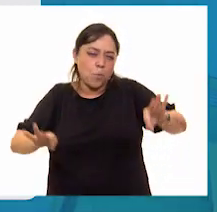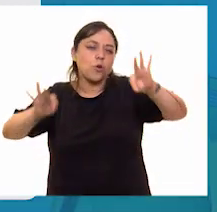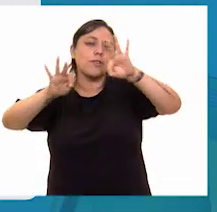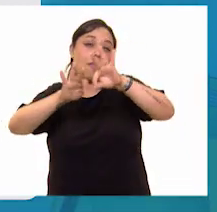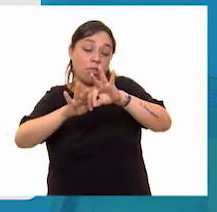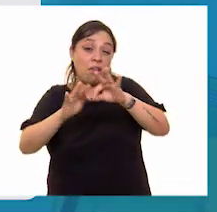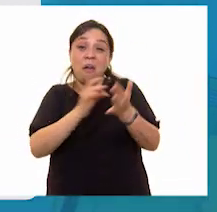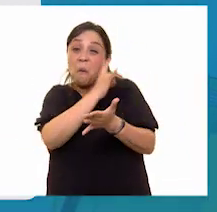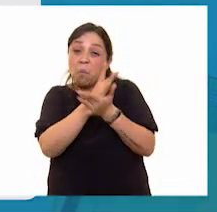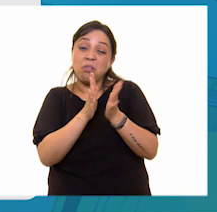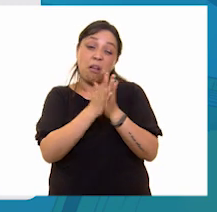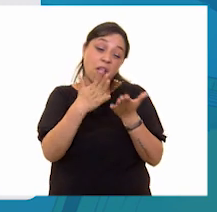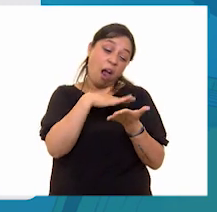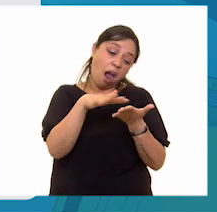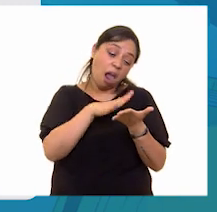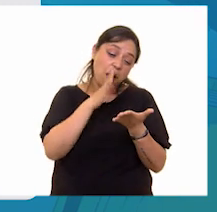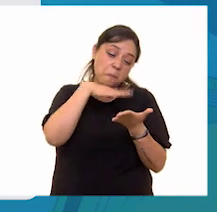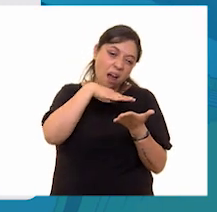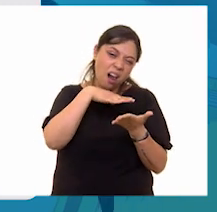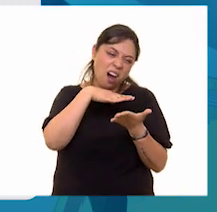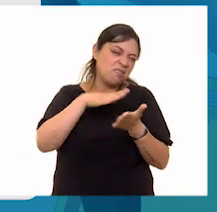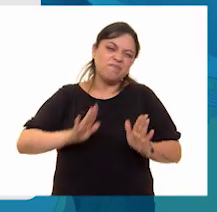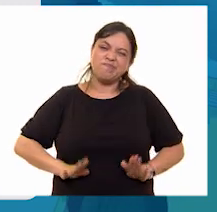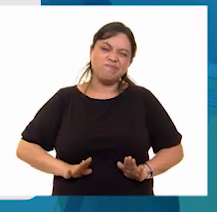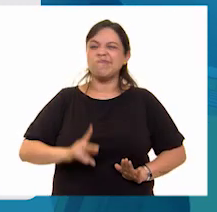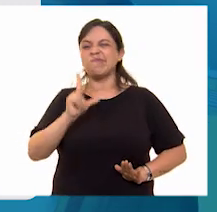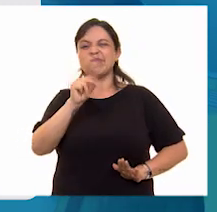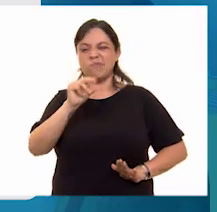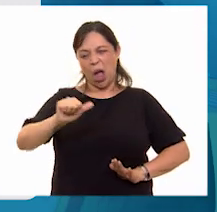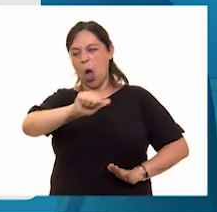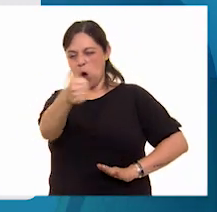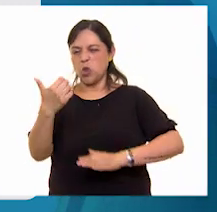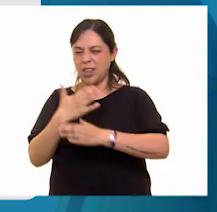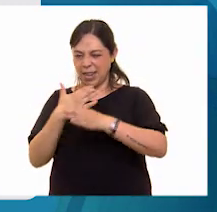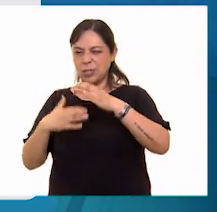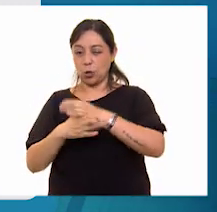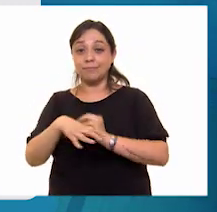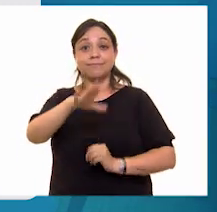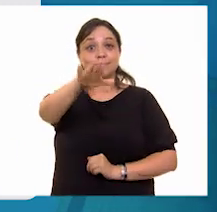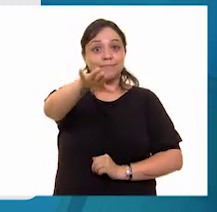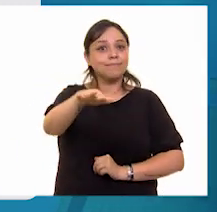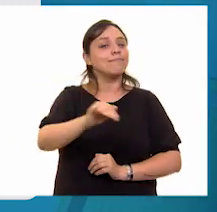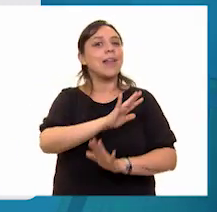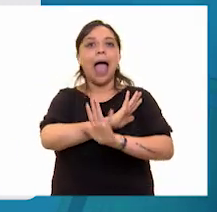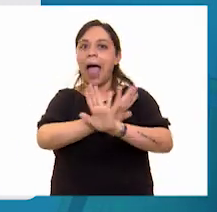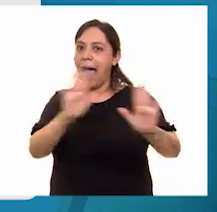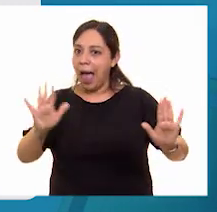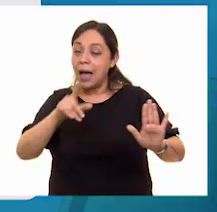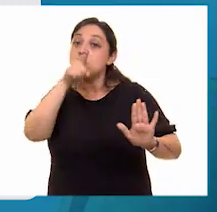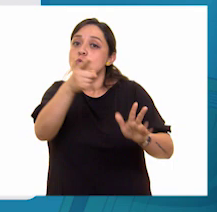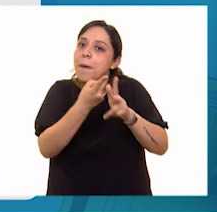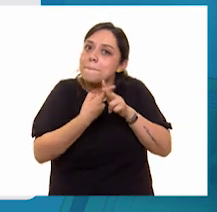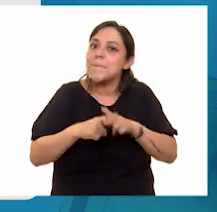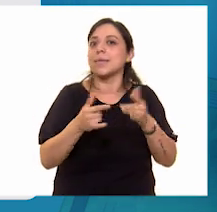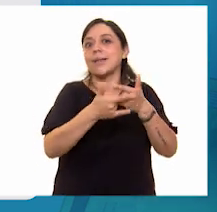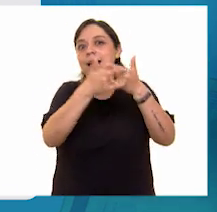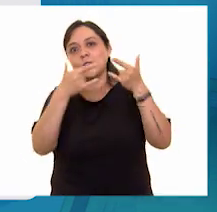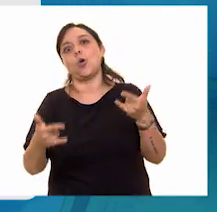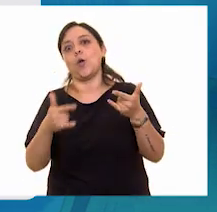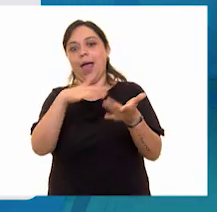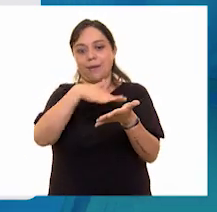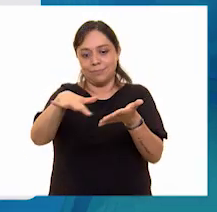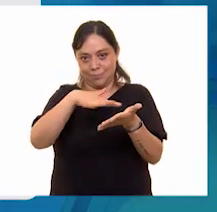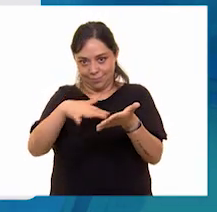que leer un mal libro. Así que no se diga más y comencemos a leer una increíble historia de Francisco Hinojosa.